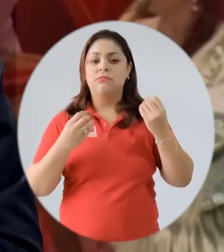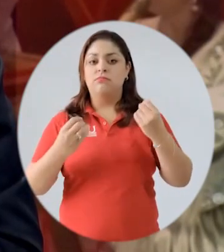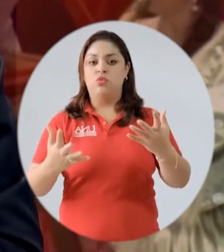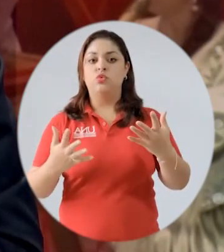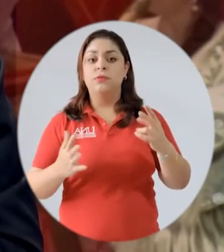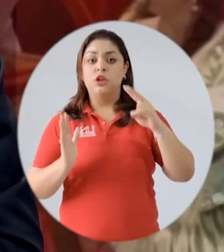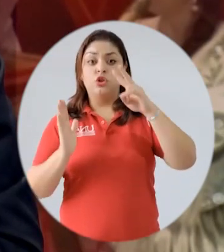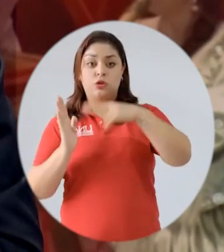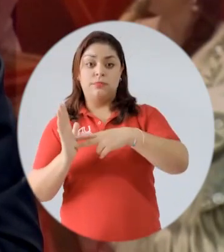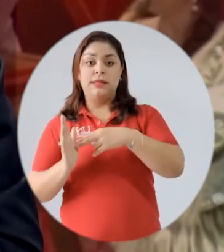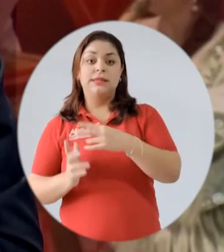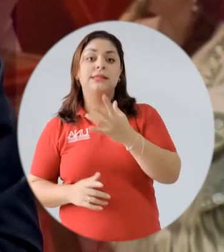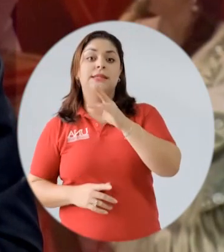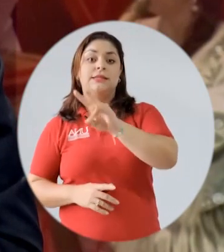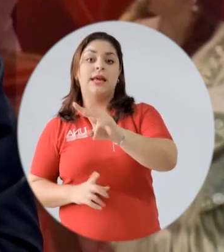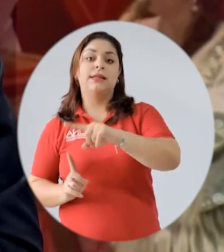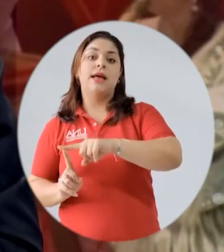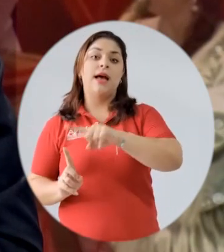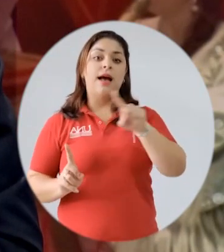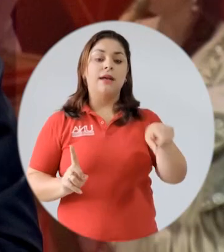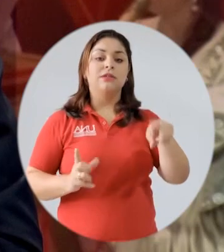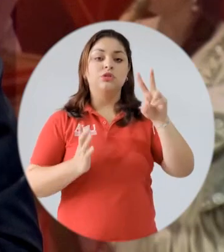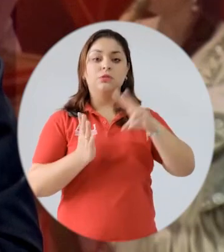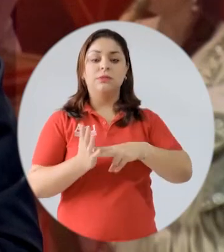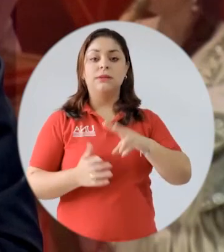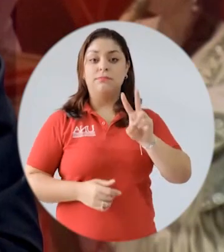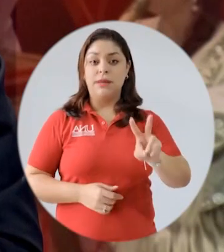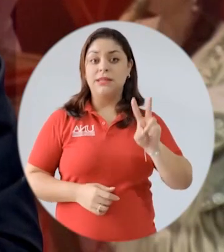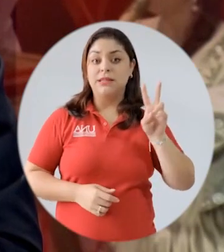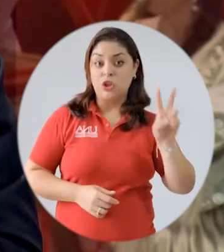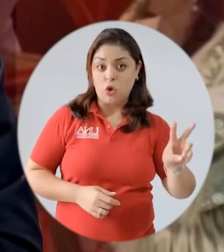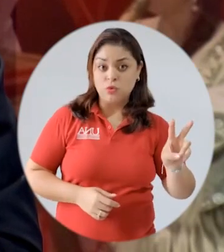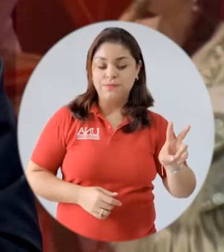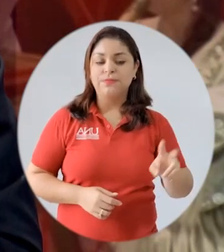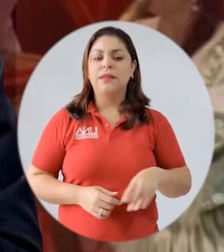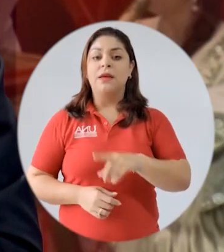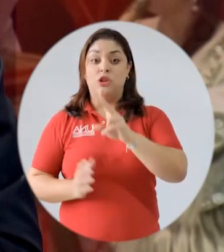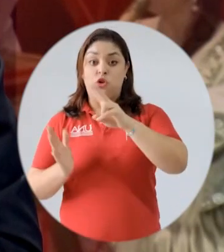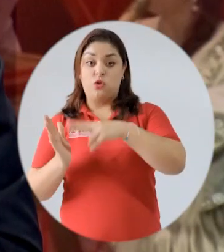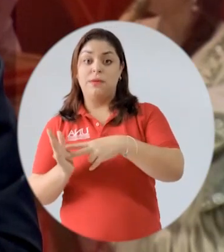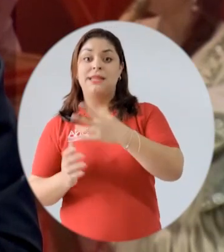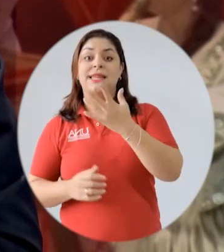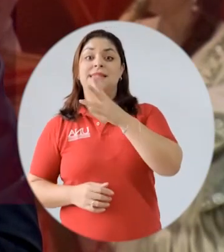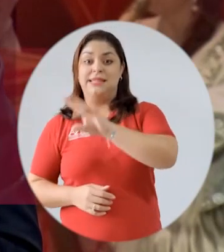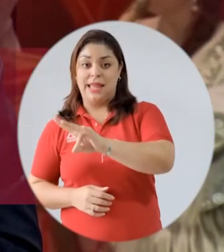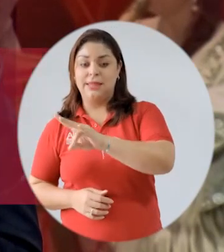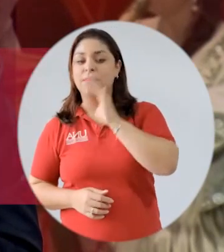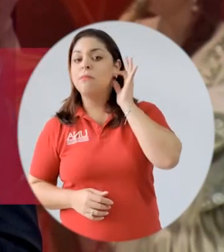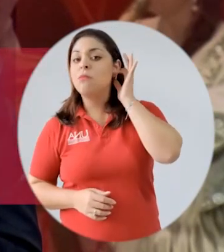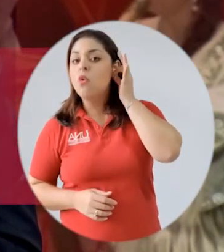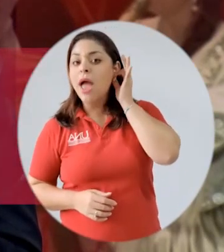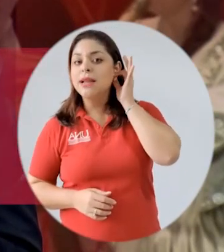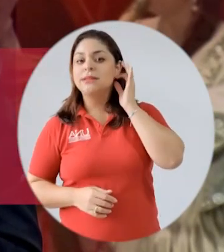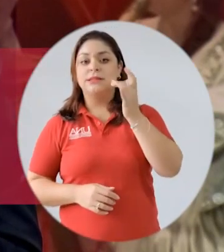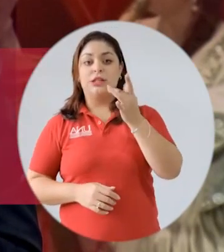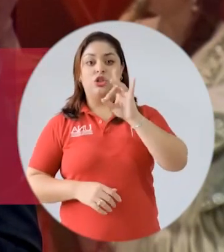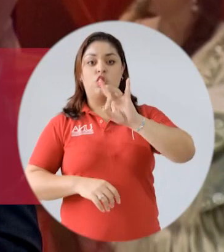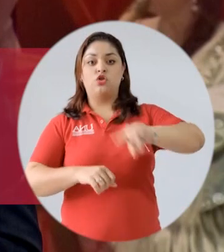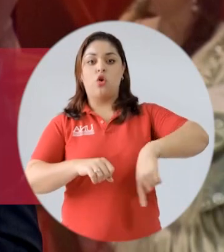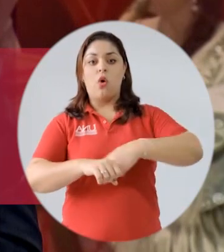porque todas las personas necesitamos cuidados. Y como bien decían, la pirámide poblacional va a decir que muy pronto, ¿verdad?, nosotros vamos a